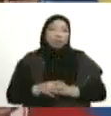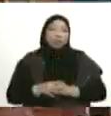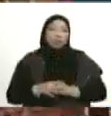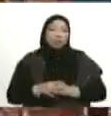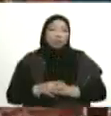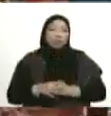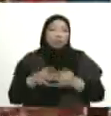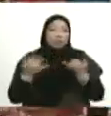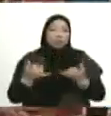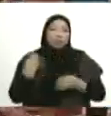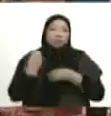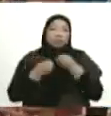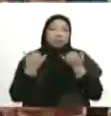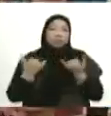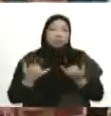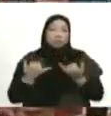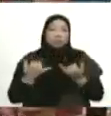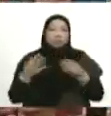tranquilidad.